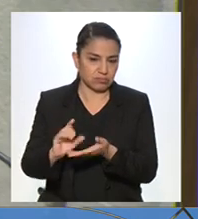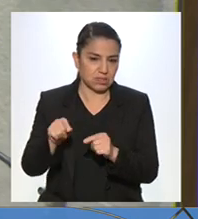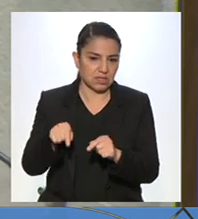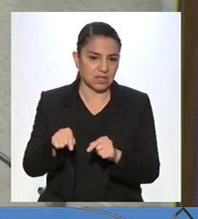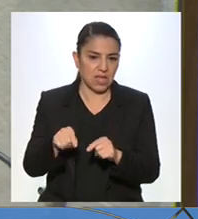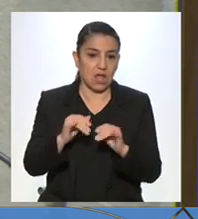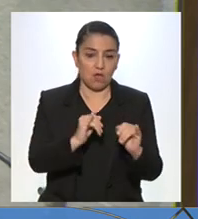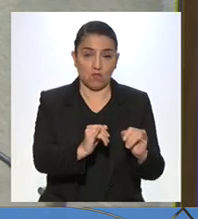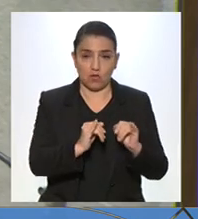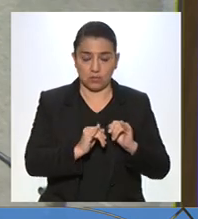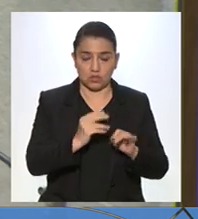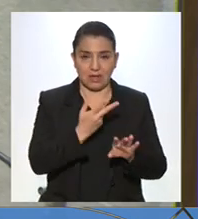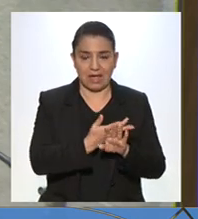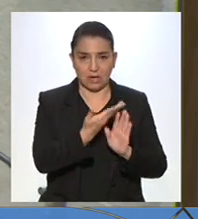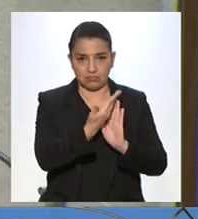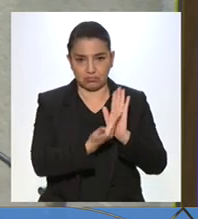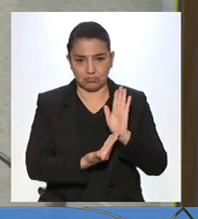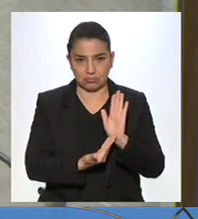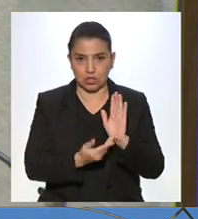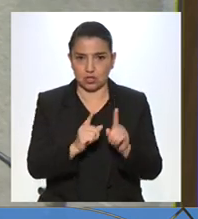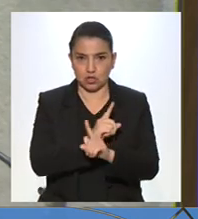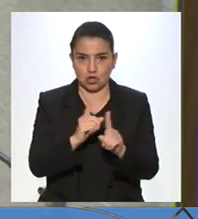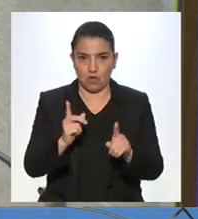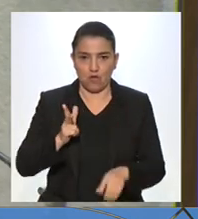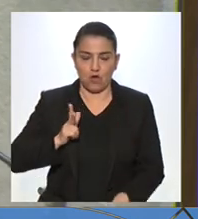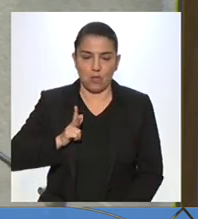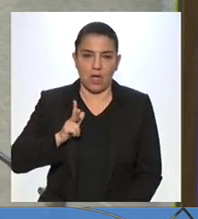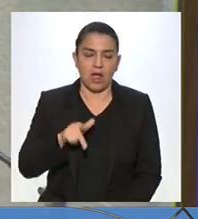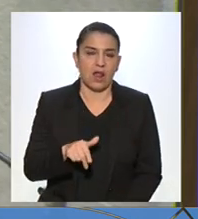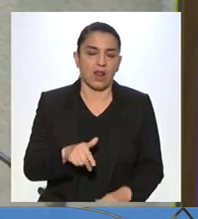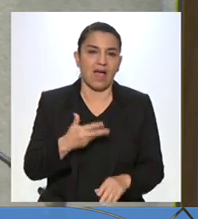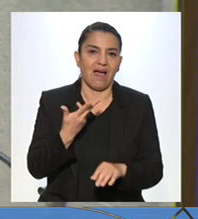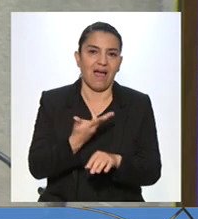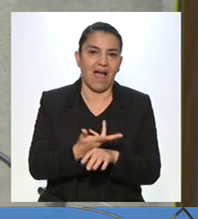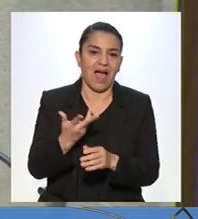antecedentes de que se disponen informalmente es que ha habido